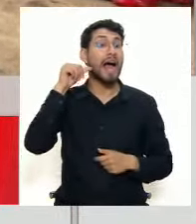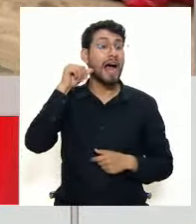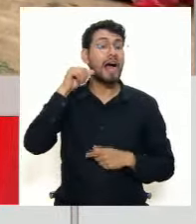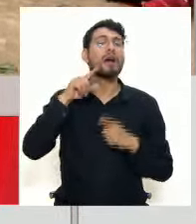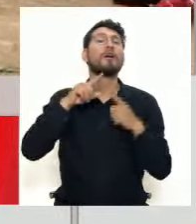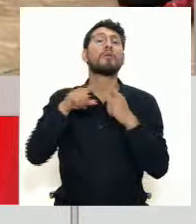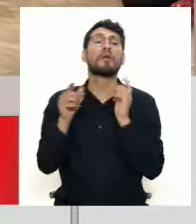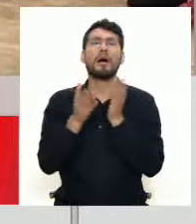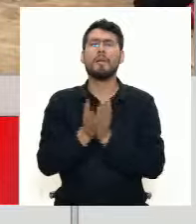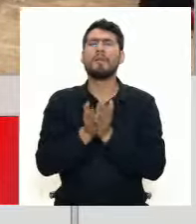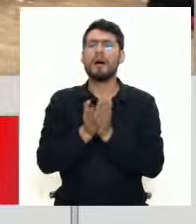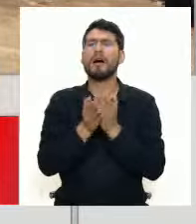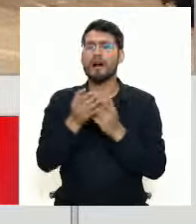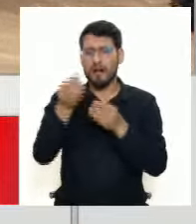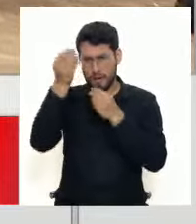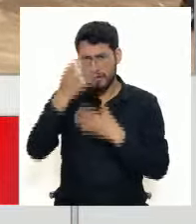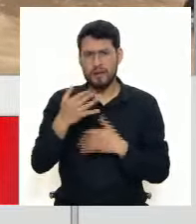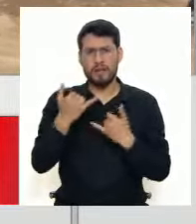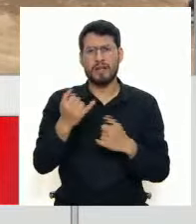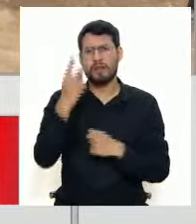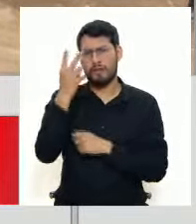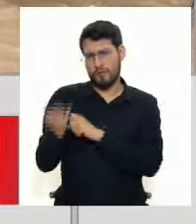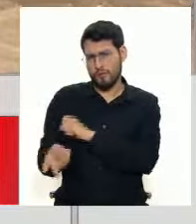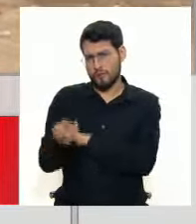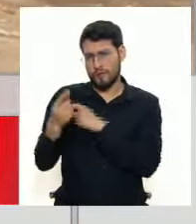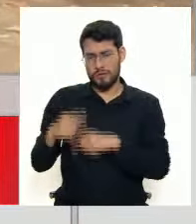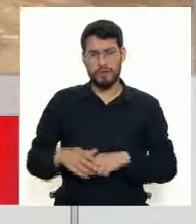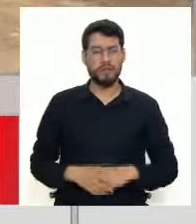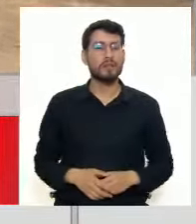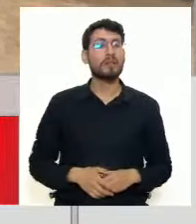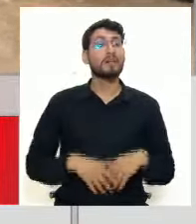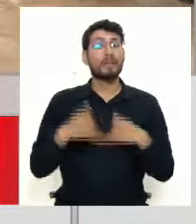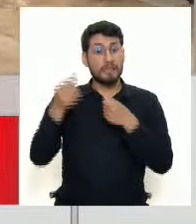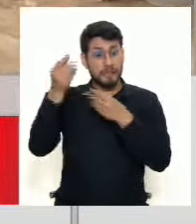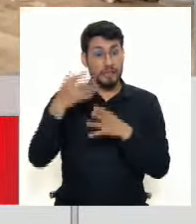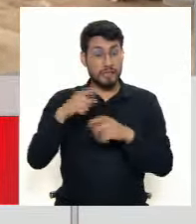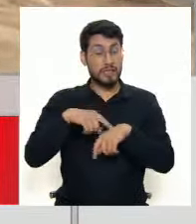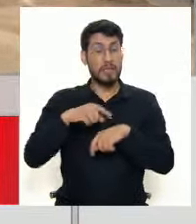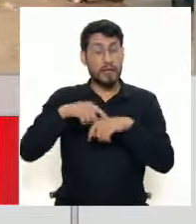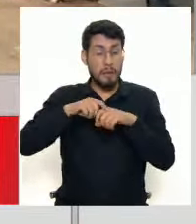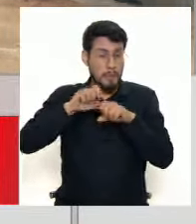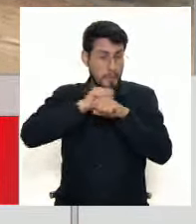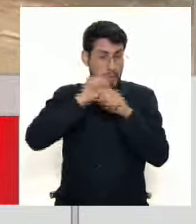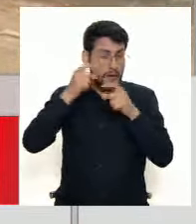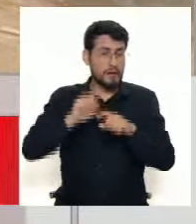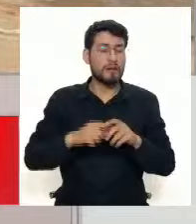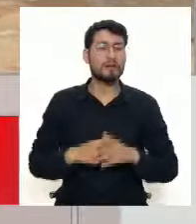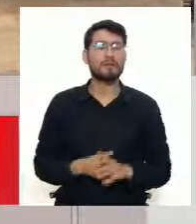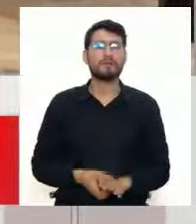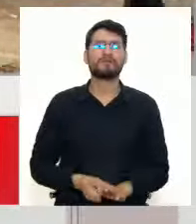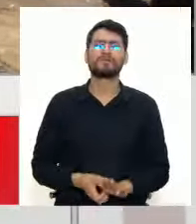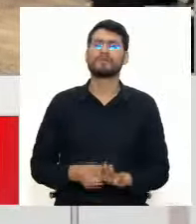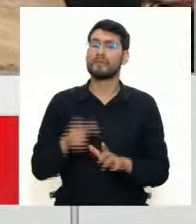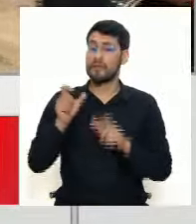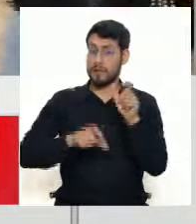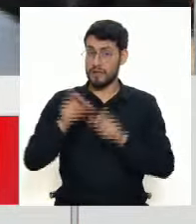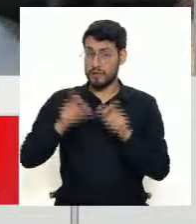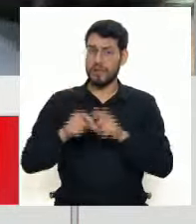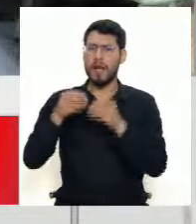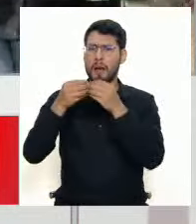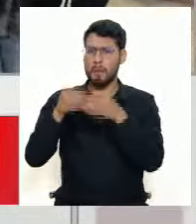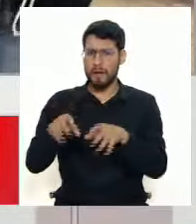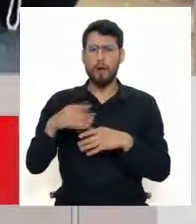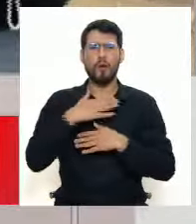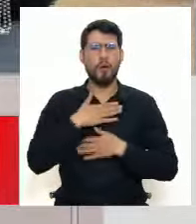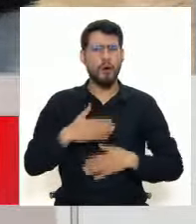pero la Marina tuvo el reporte a las 2 de la mañana. Se sabe desde horas de la mañana que hay personas también